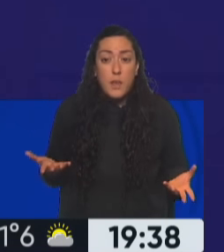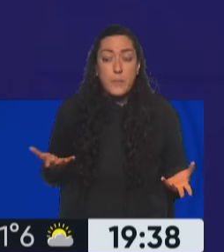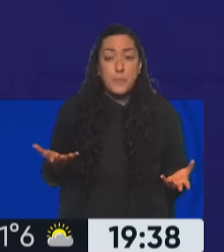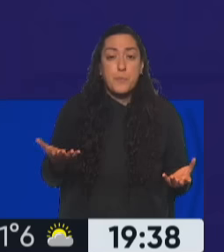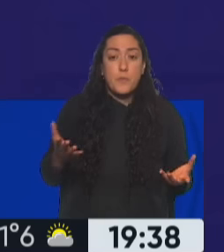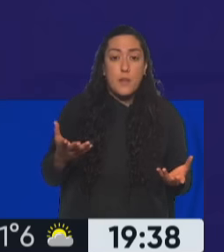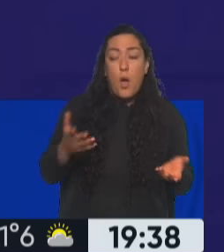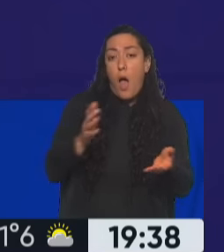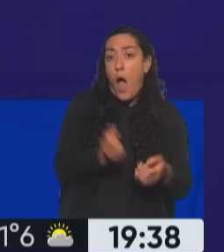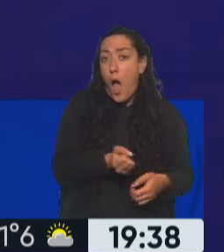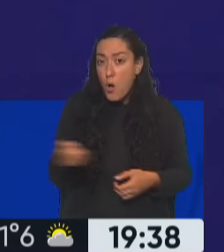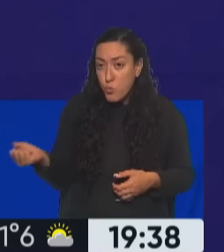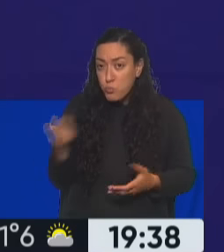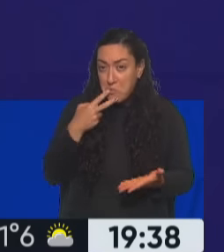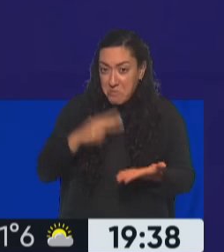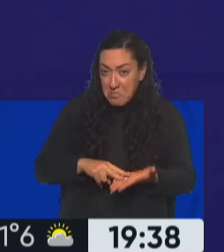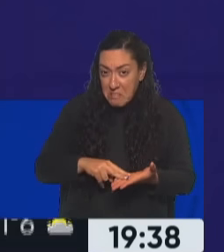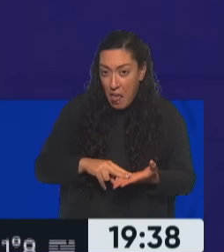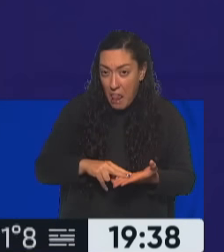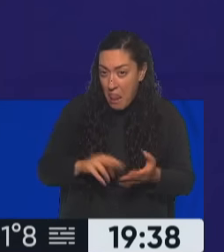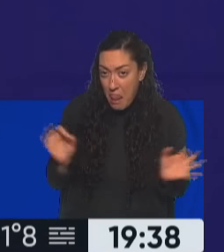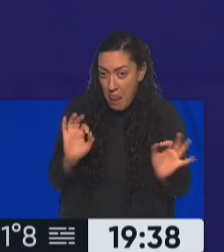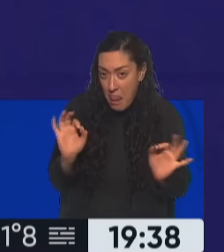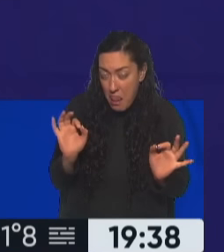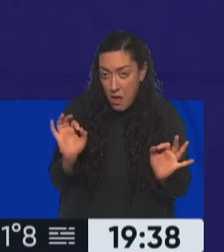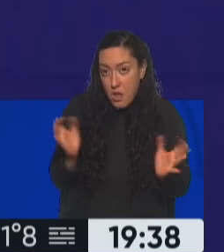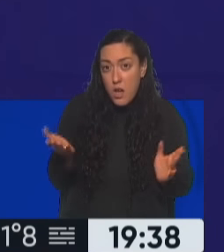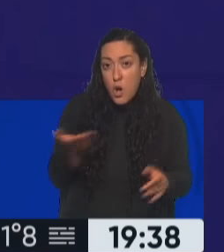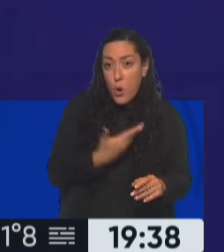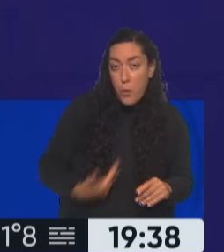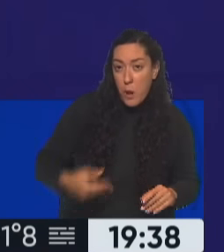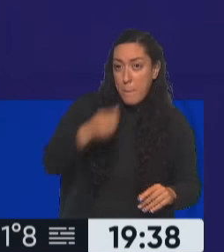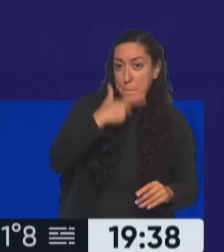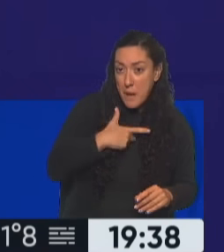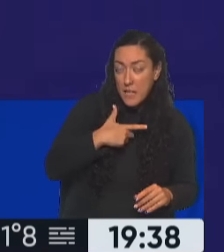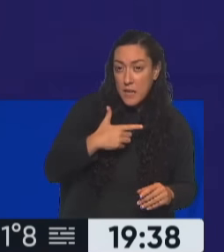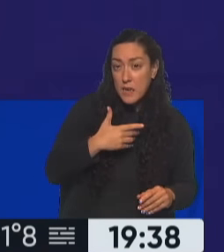ajuste fiscal. De hecho, digamos, cuando el gobierno de Macri recibió,